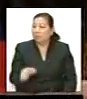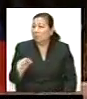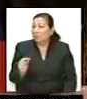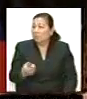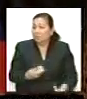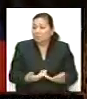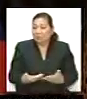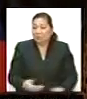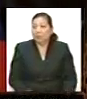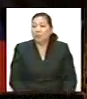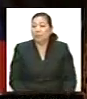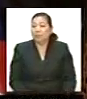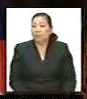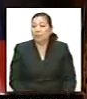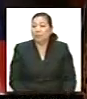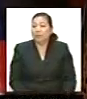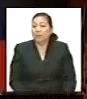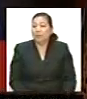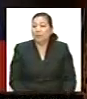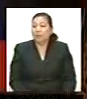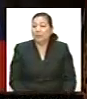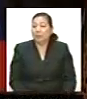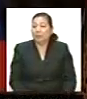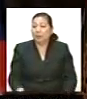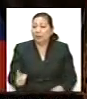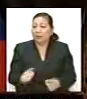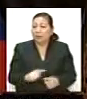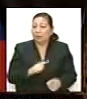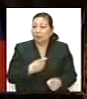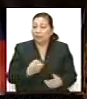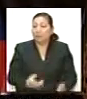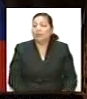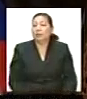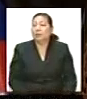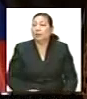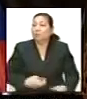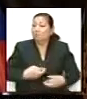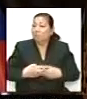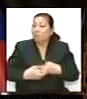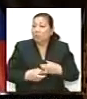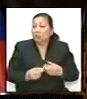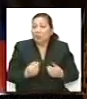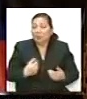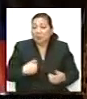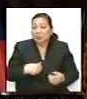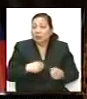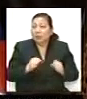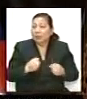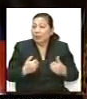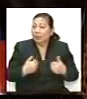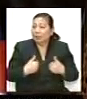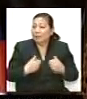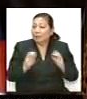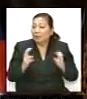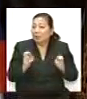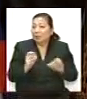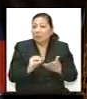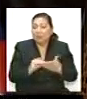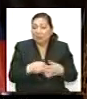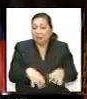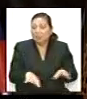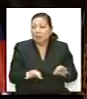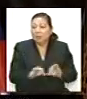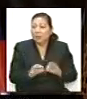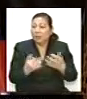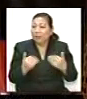pequeña en la puerta de un negocio, hasta fortalecer las cadenas productivas que nosotros tenemos. Creo que son temas que son muy importantes,